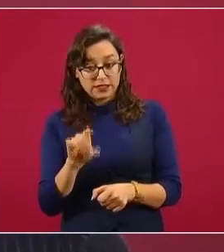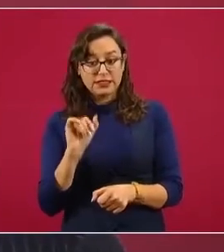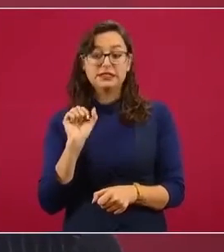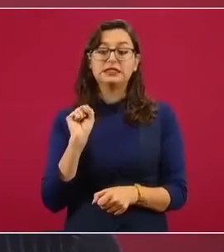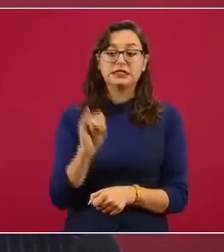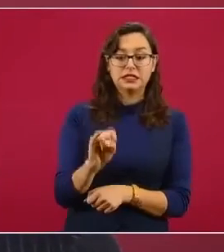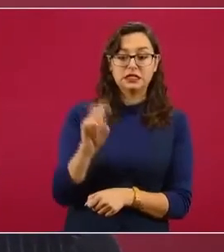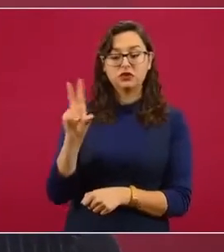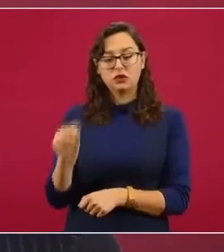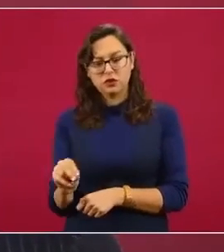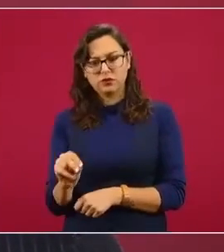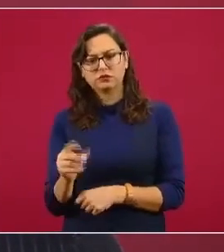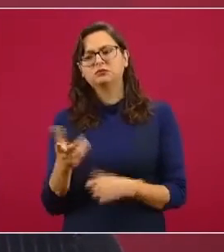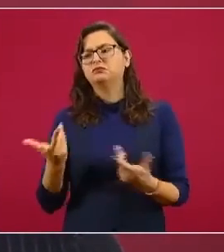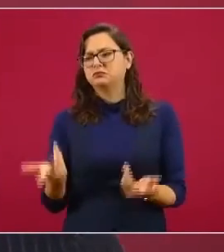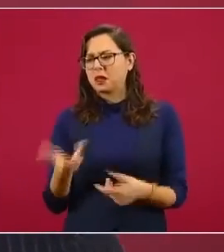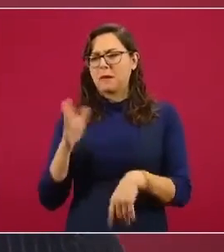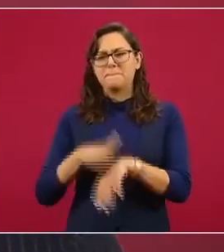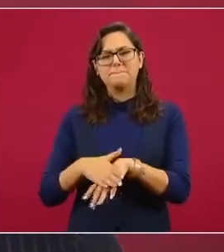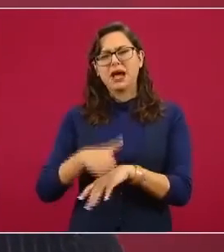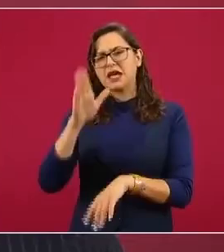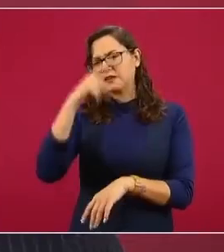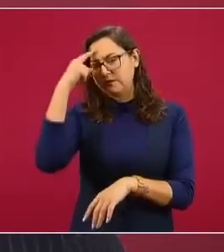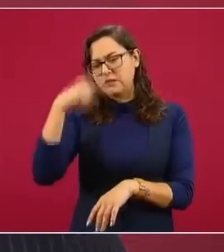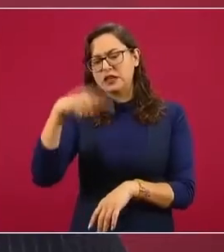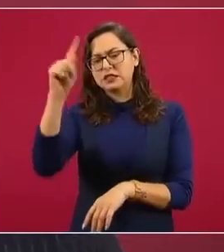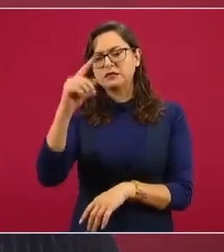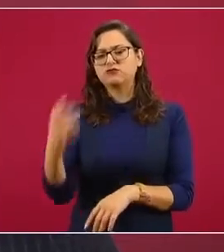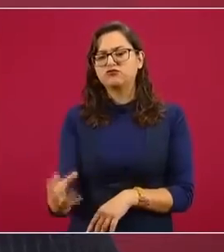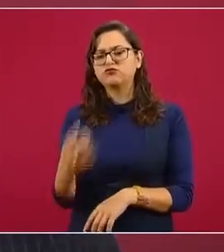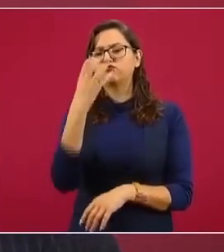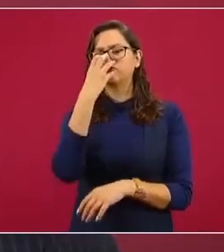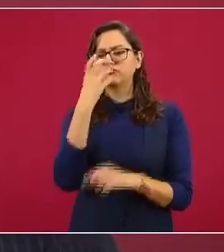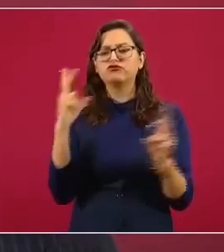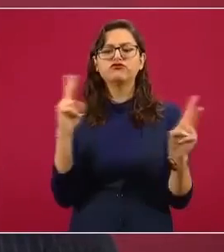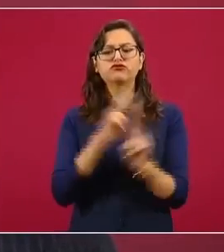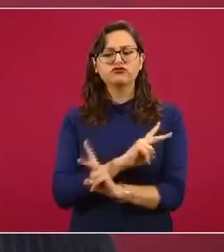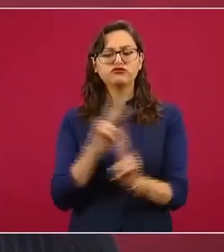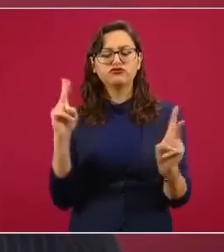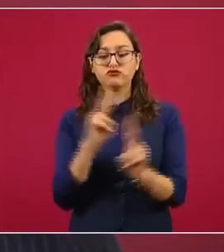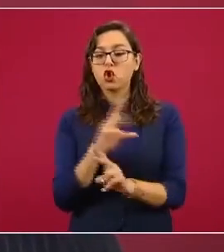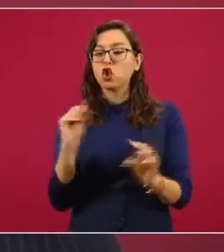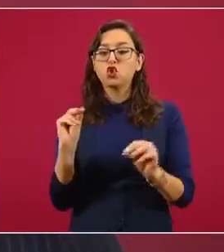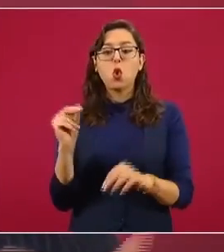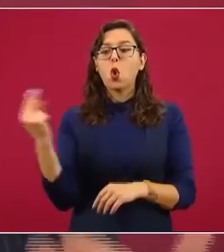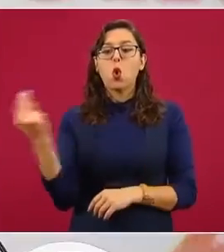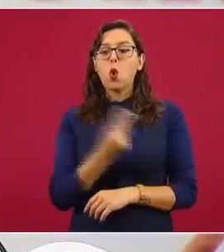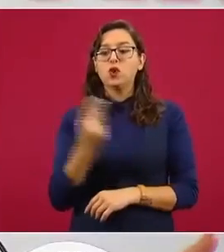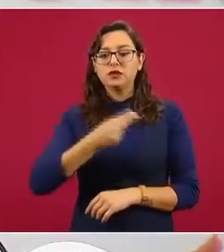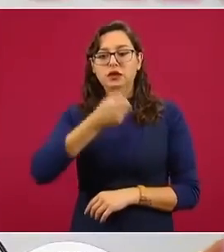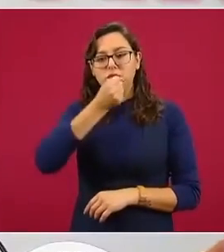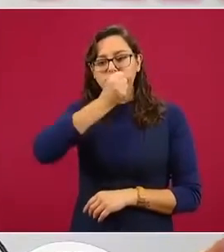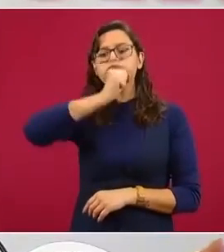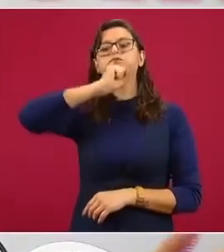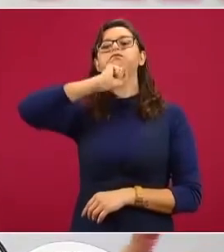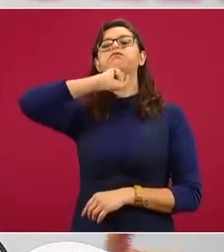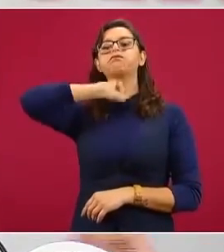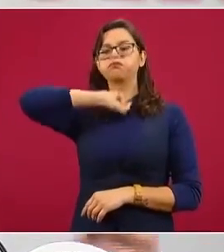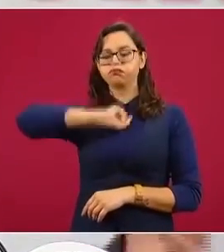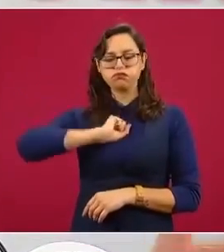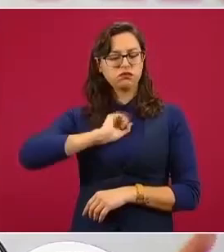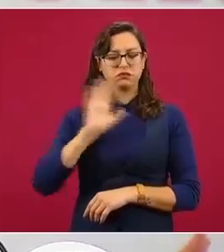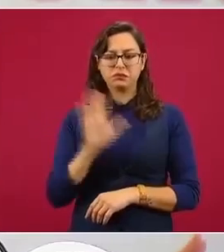con oxigenación no invasiva. Esto quiere decir, sin necesidad de intubación, se proporcionará